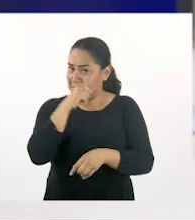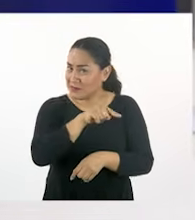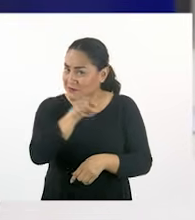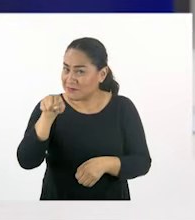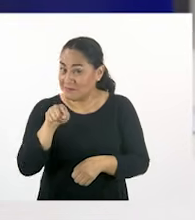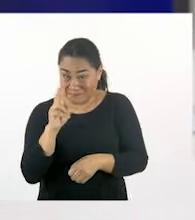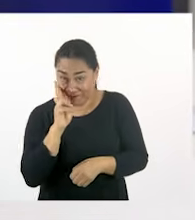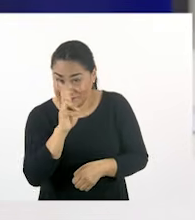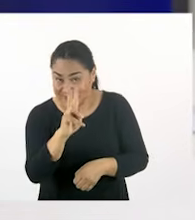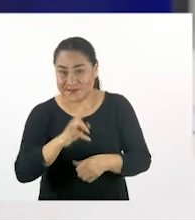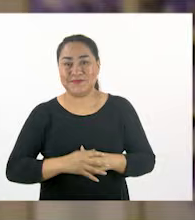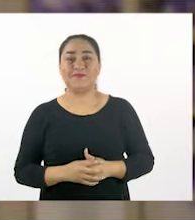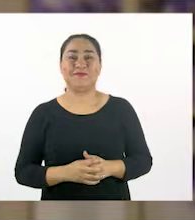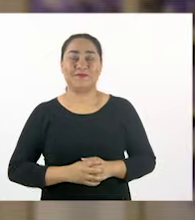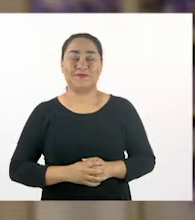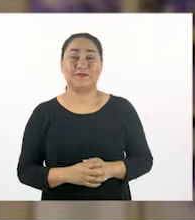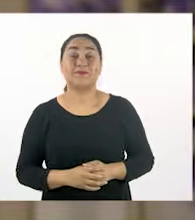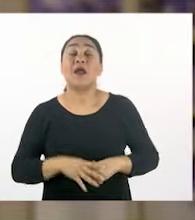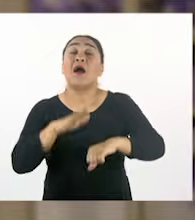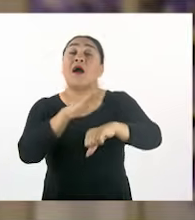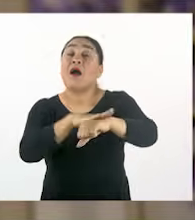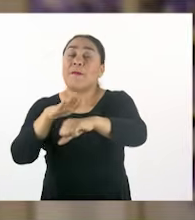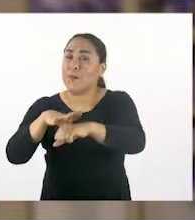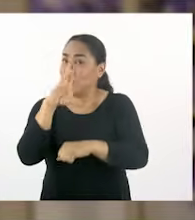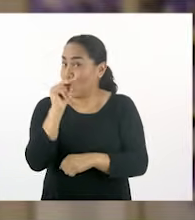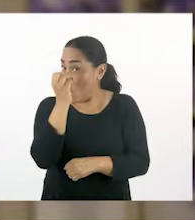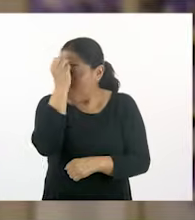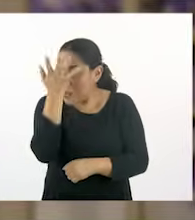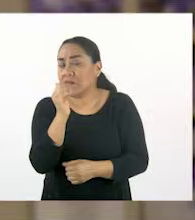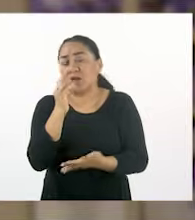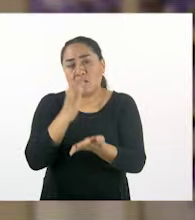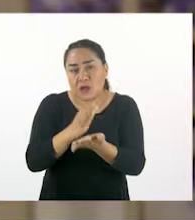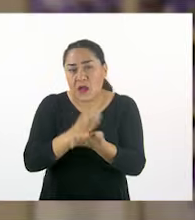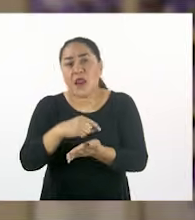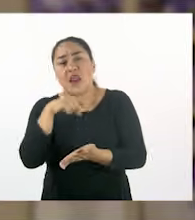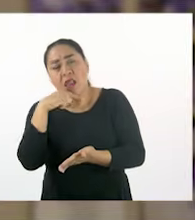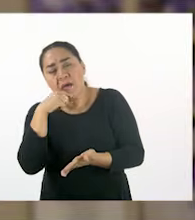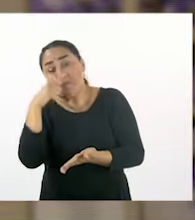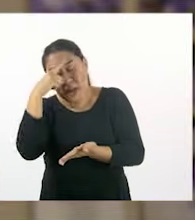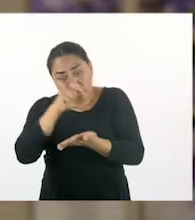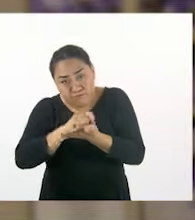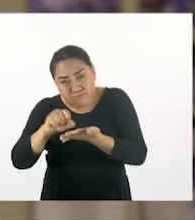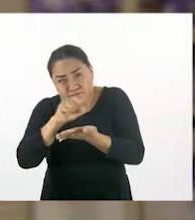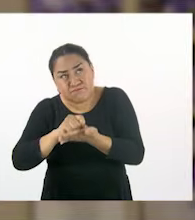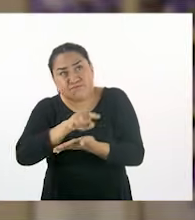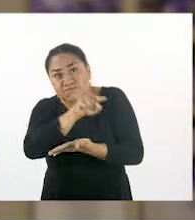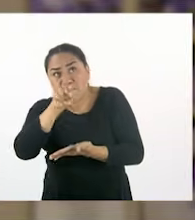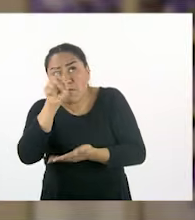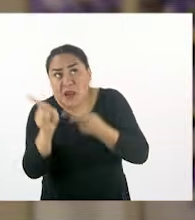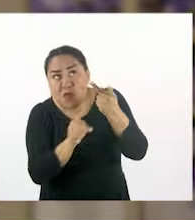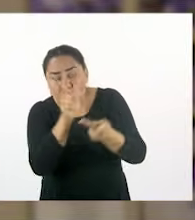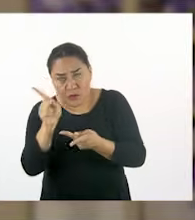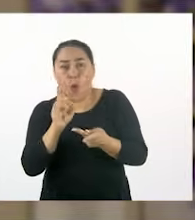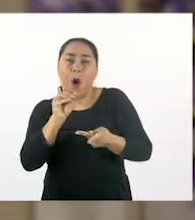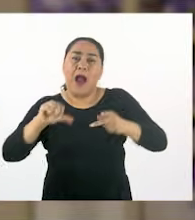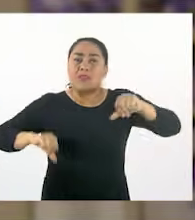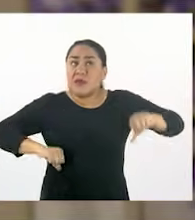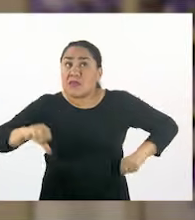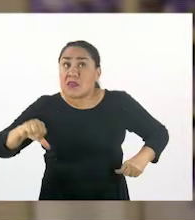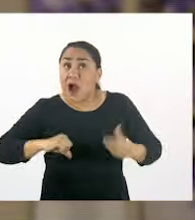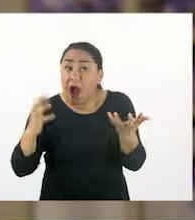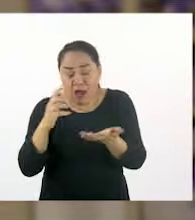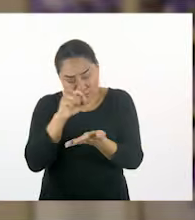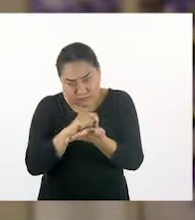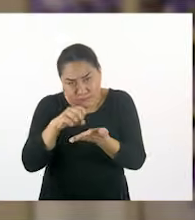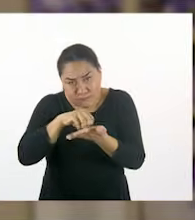Manos al hombro. No olvides tus materiales para anotar las preguntas y actividades que se te